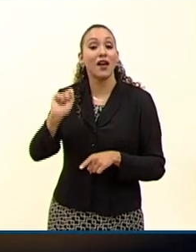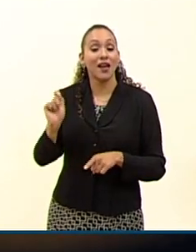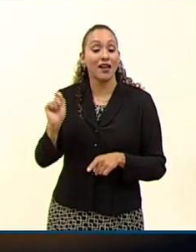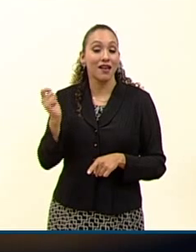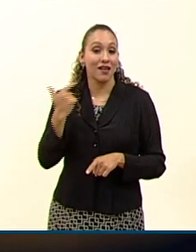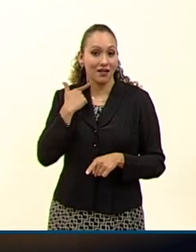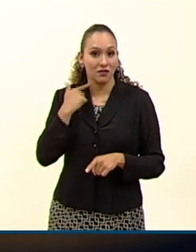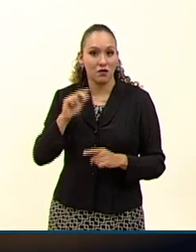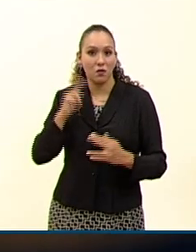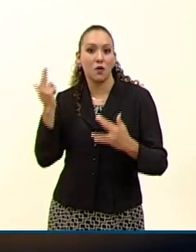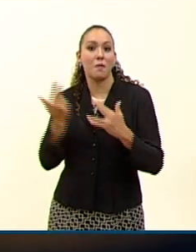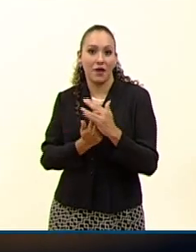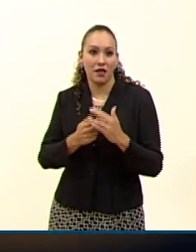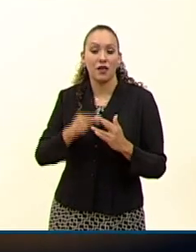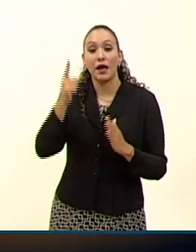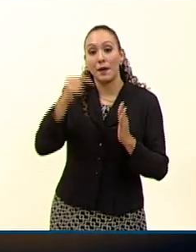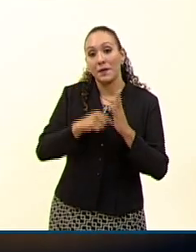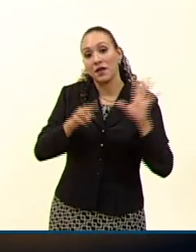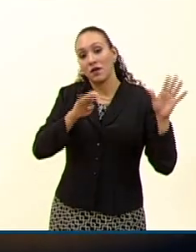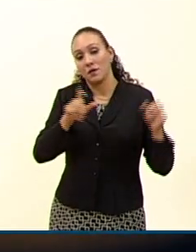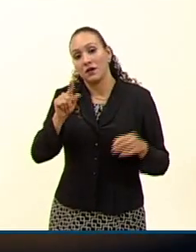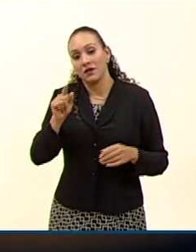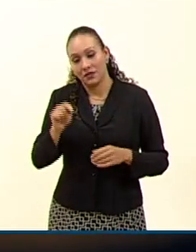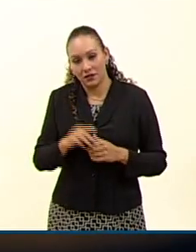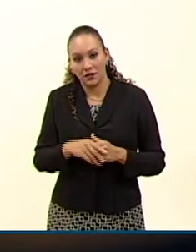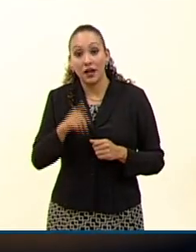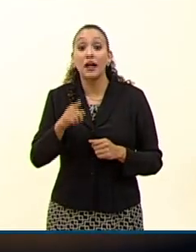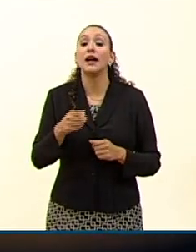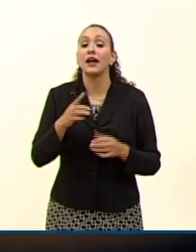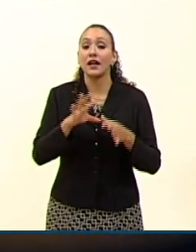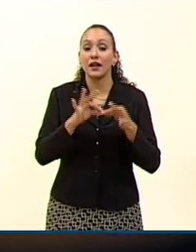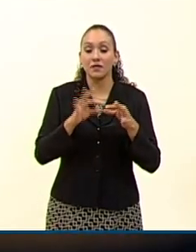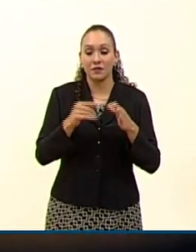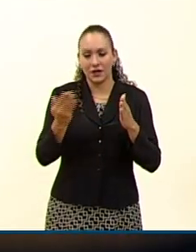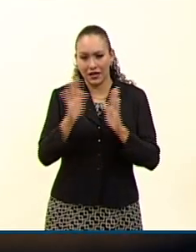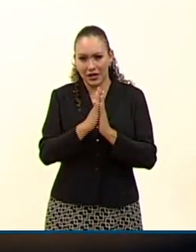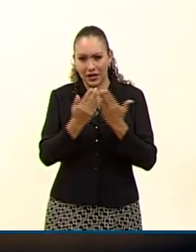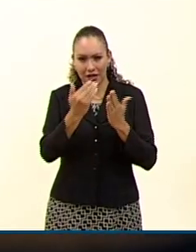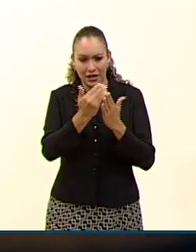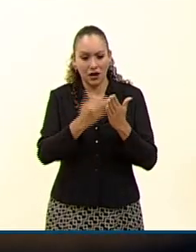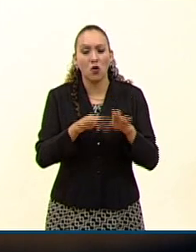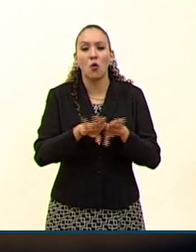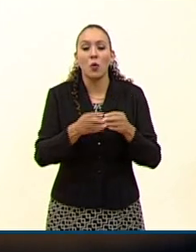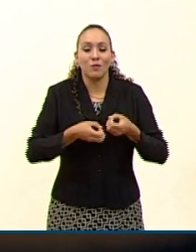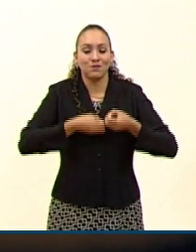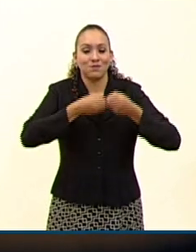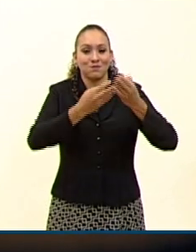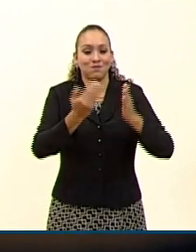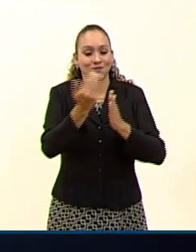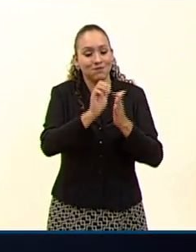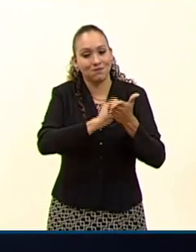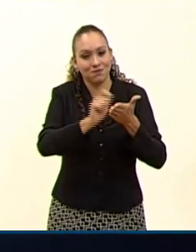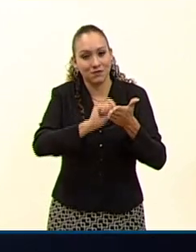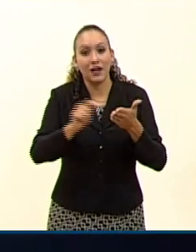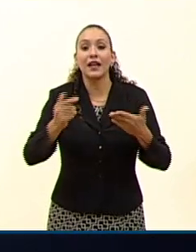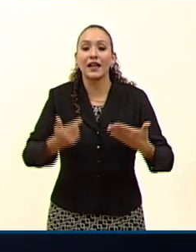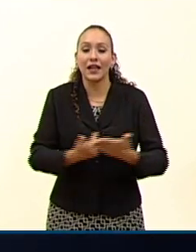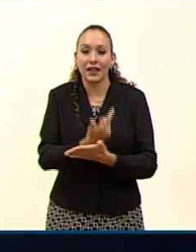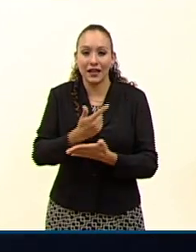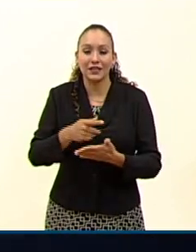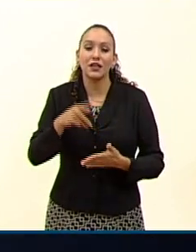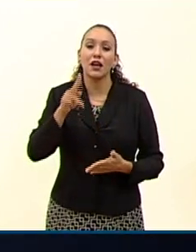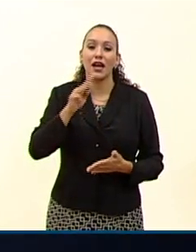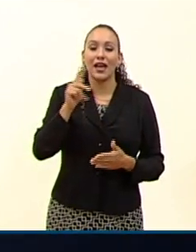1990. El jurado calificó la obra de Rivera Garza como una prosa luminosa y poética. La autora nació en Matamoros, Tamaulipas,